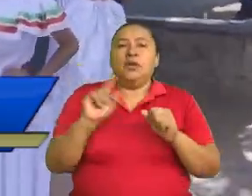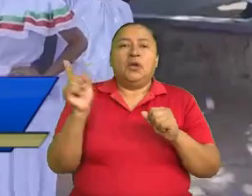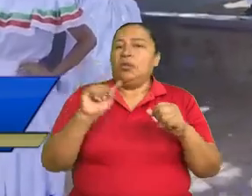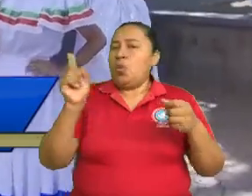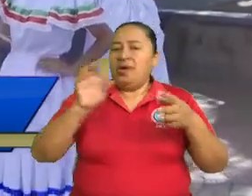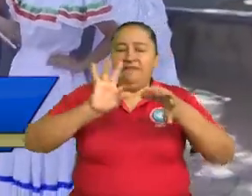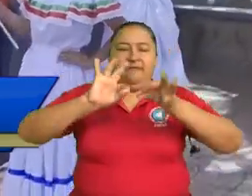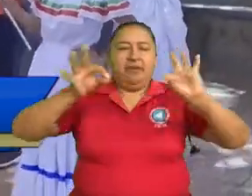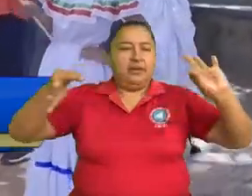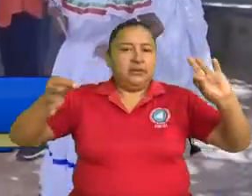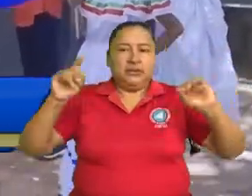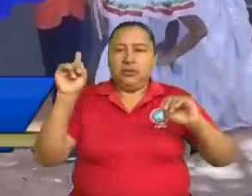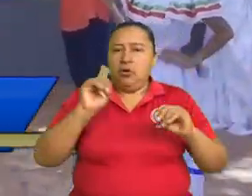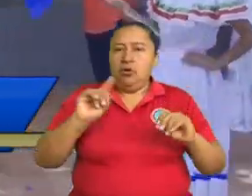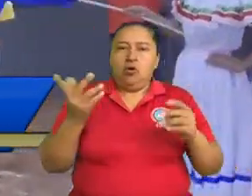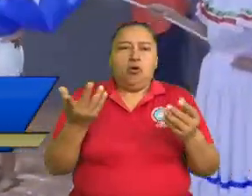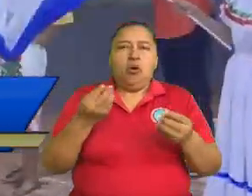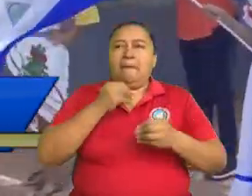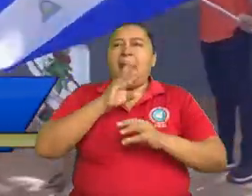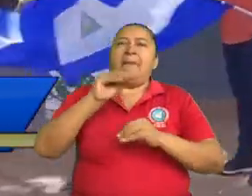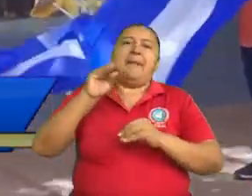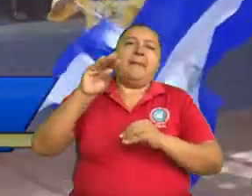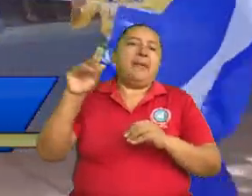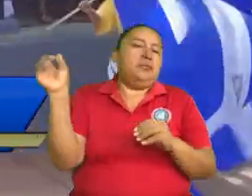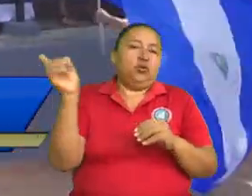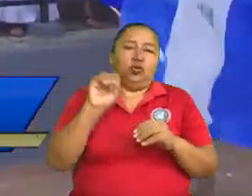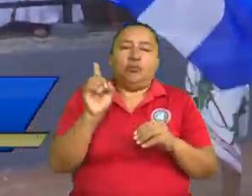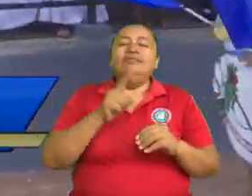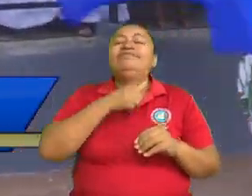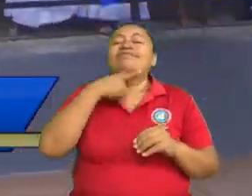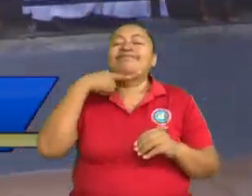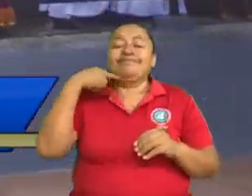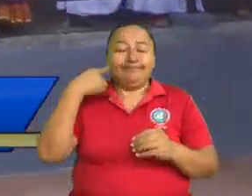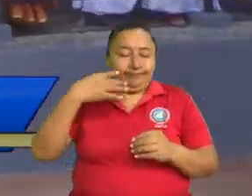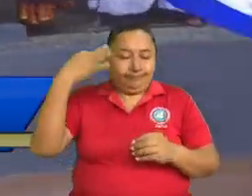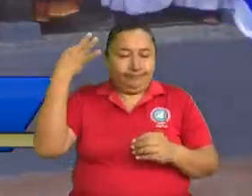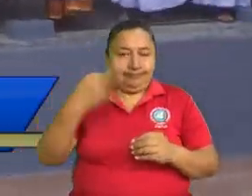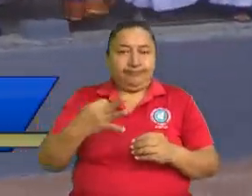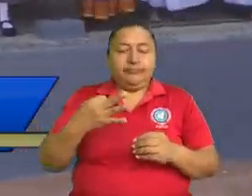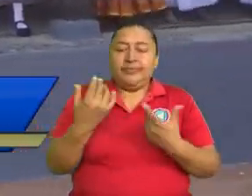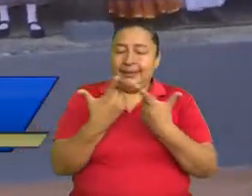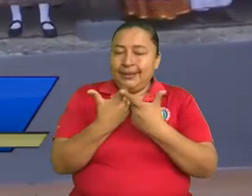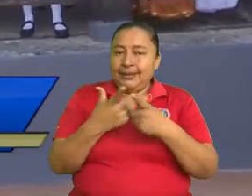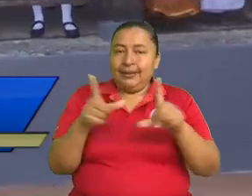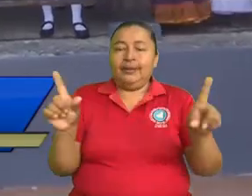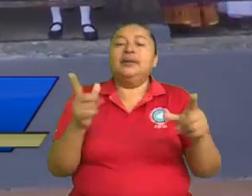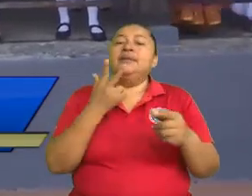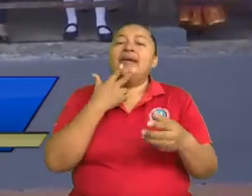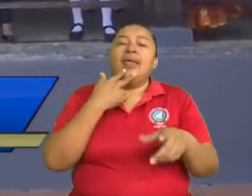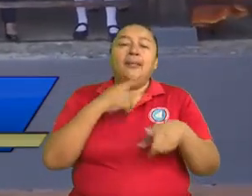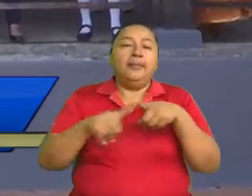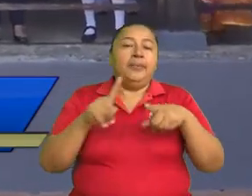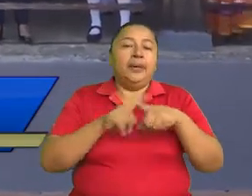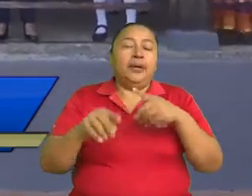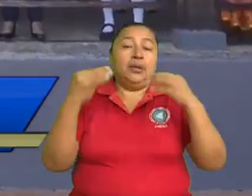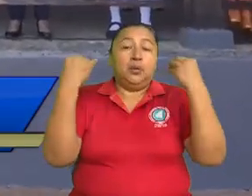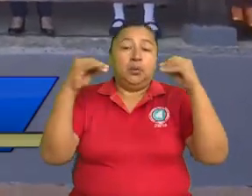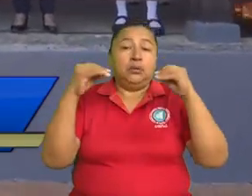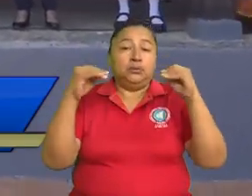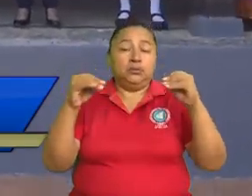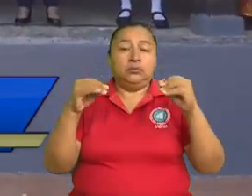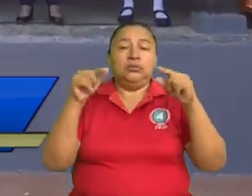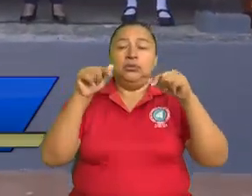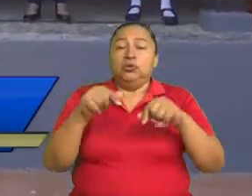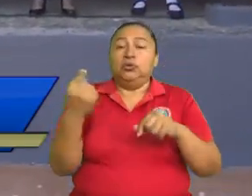eslogan, no es un discurso, sino que es una realidad la gratuidad educativa. Pero aparte de la gratuidad educativa,